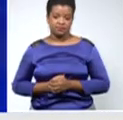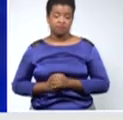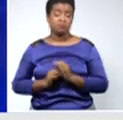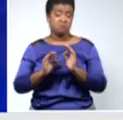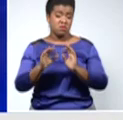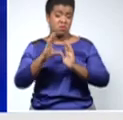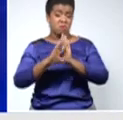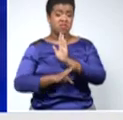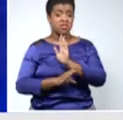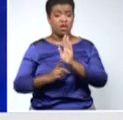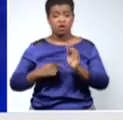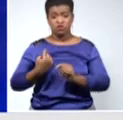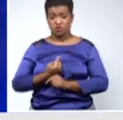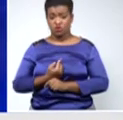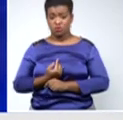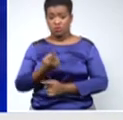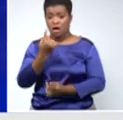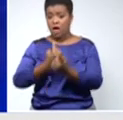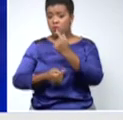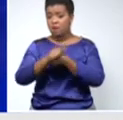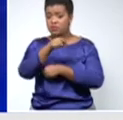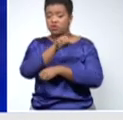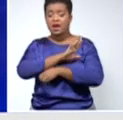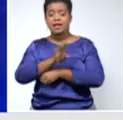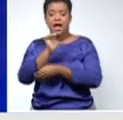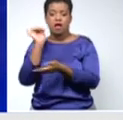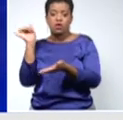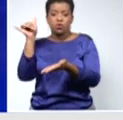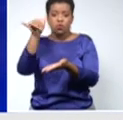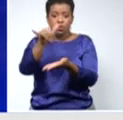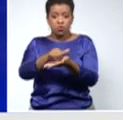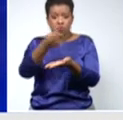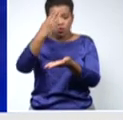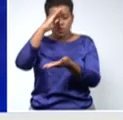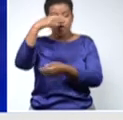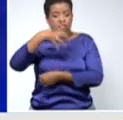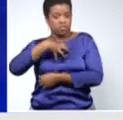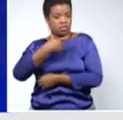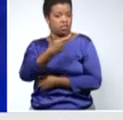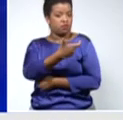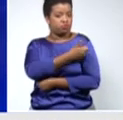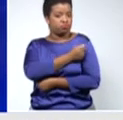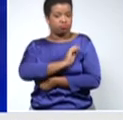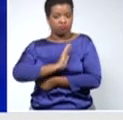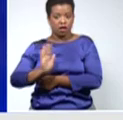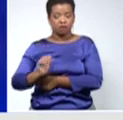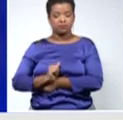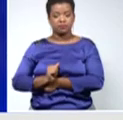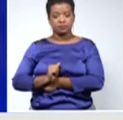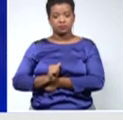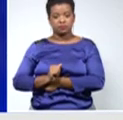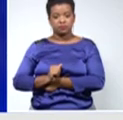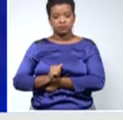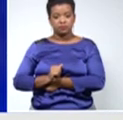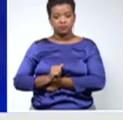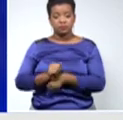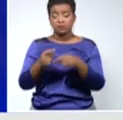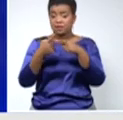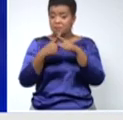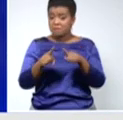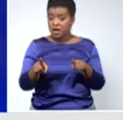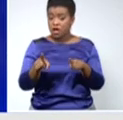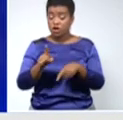algunas personas ya están arribando a nuestro país con el esquema de vacunación de otros países aplicados. Sin embargo,